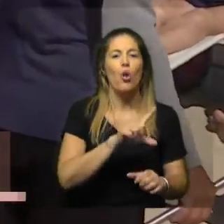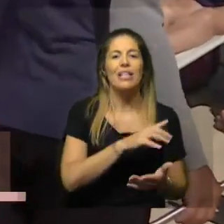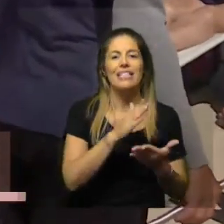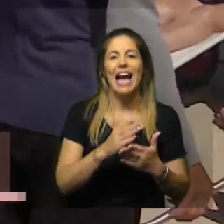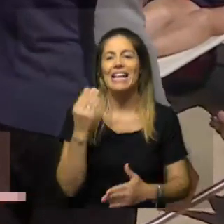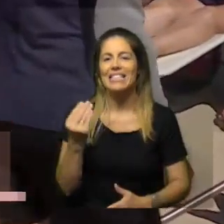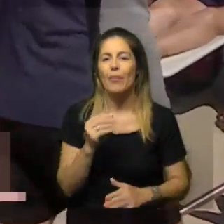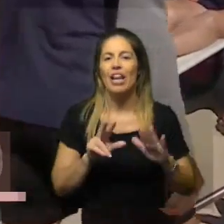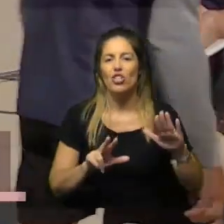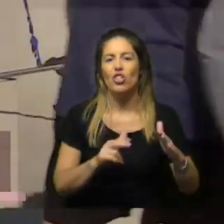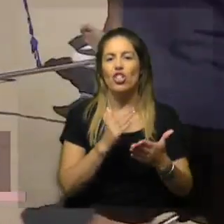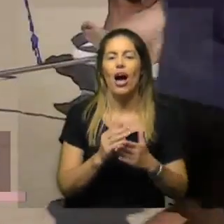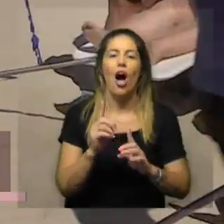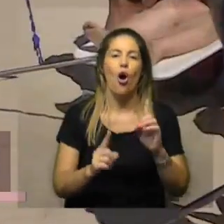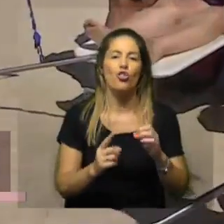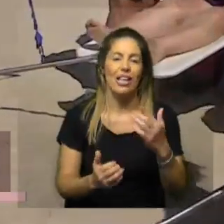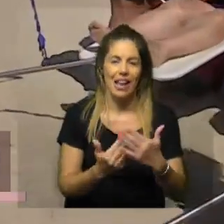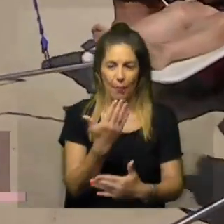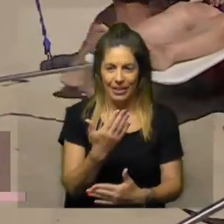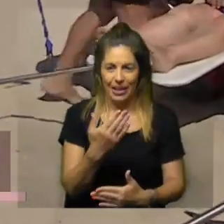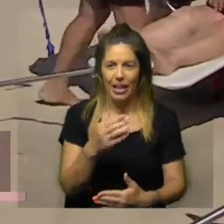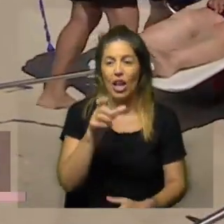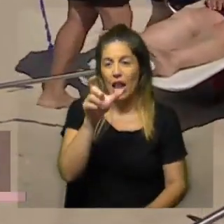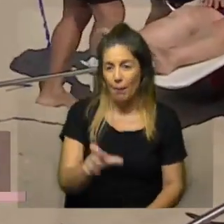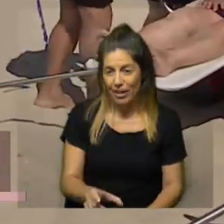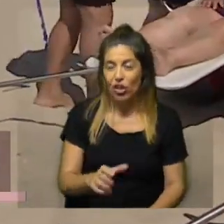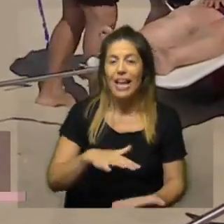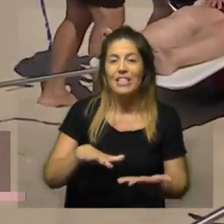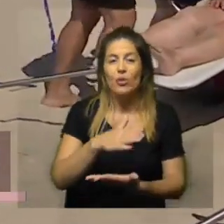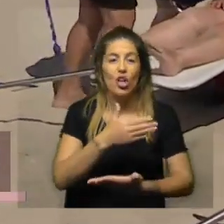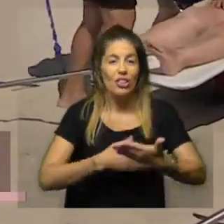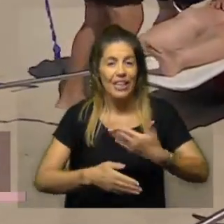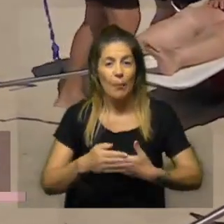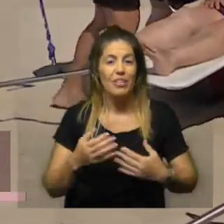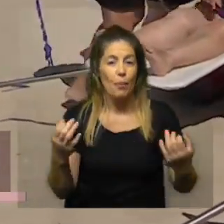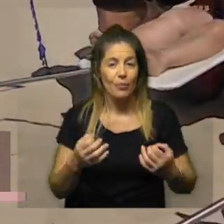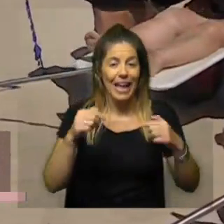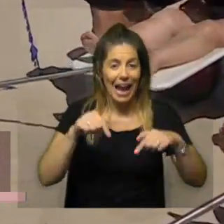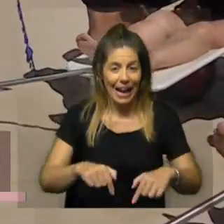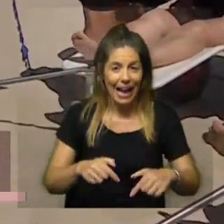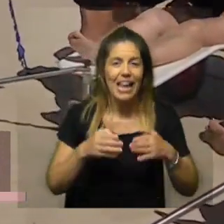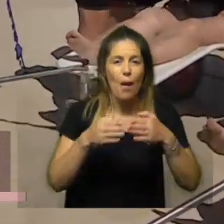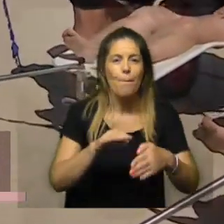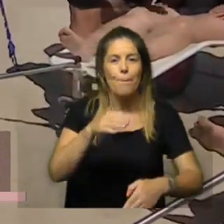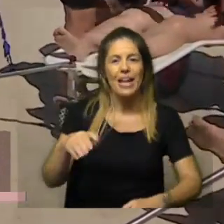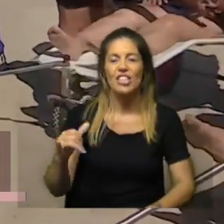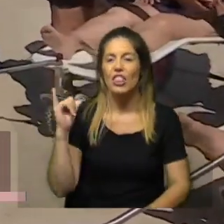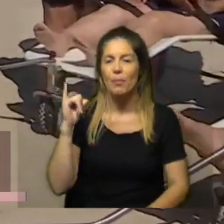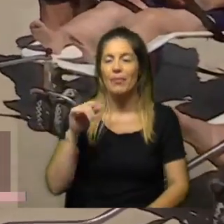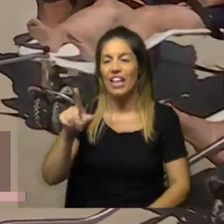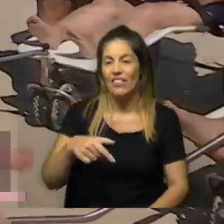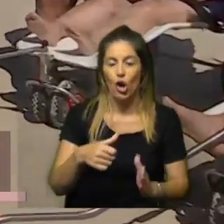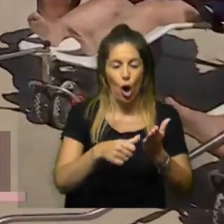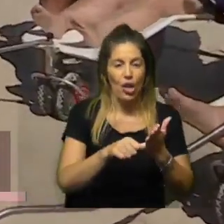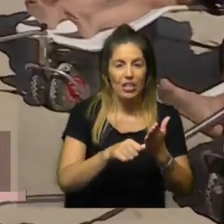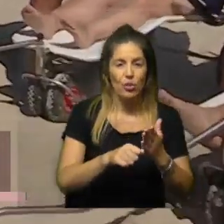entre las 8 y las 11 de la mañana, donde aquella persona en situación de discapacidad puntualmente aquí en la playa de Malvin tiene que bajar con la cédula de identidad